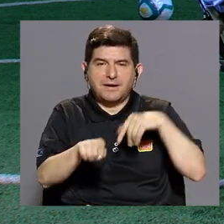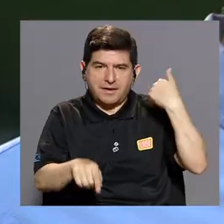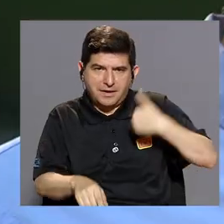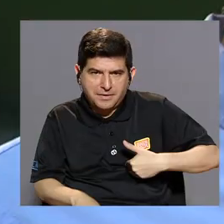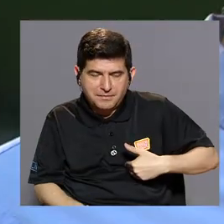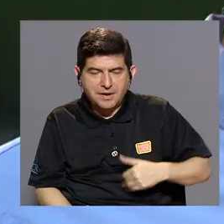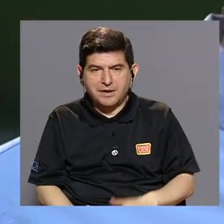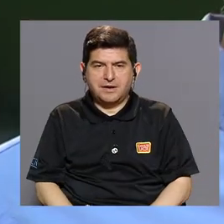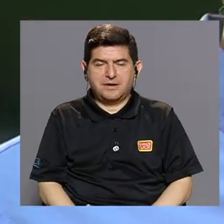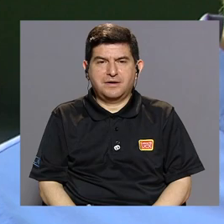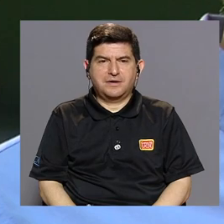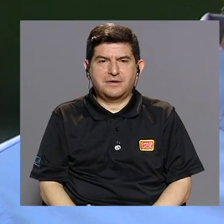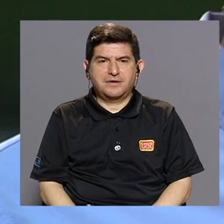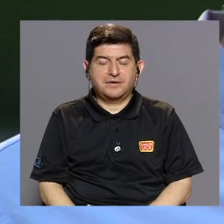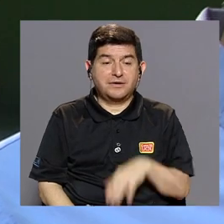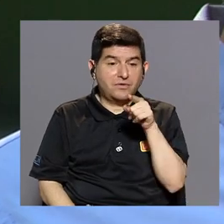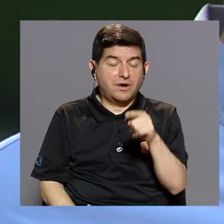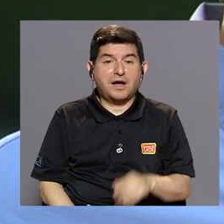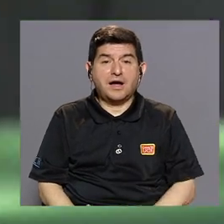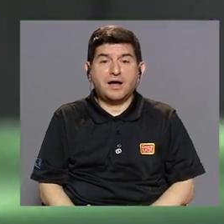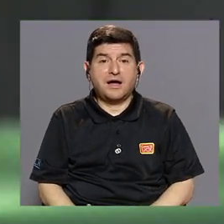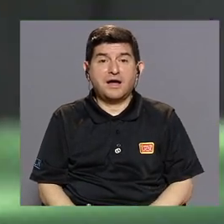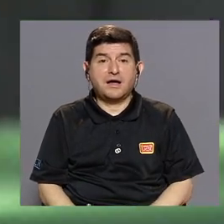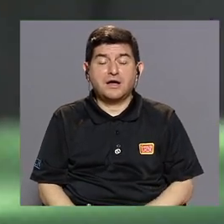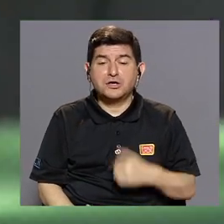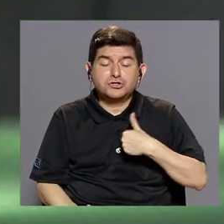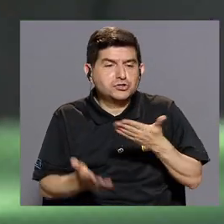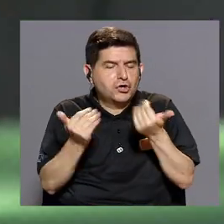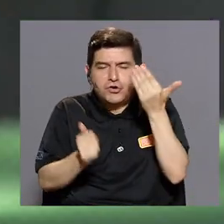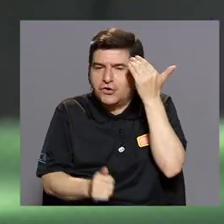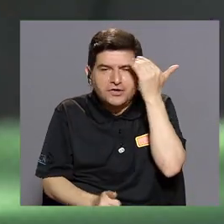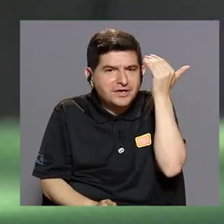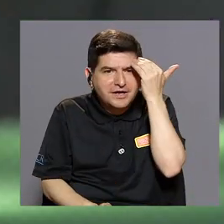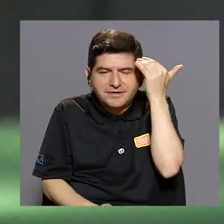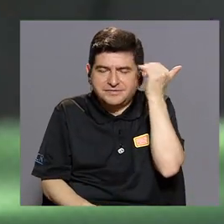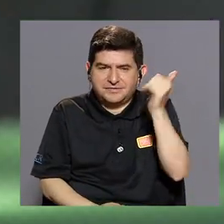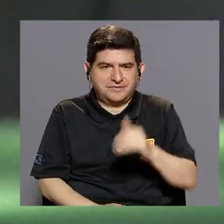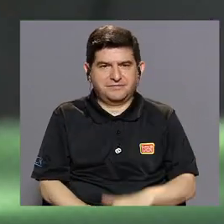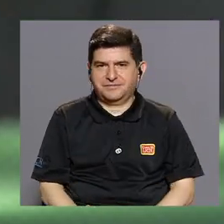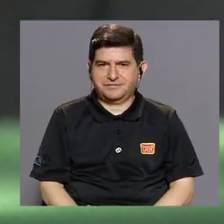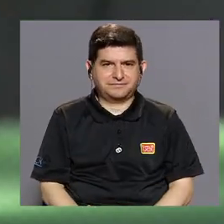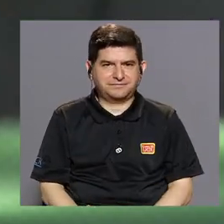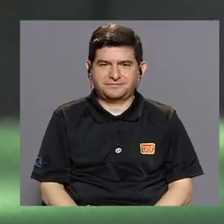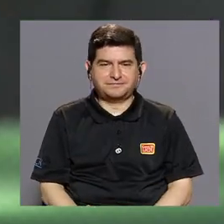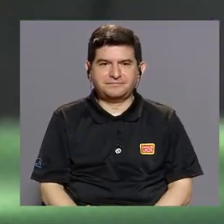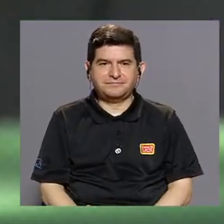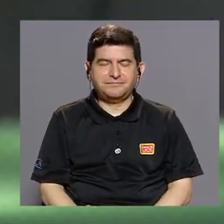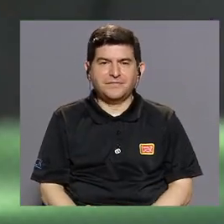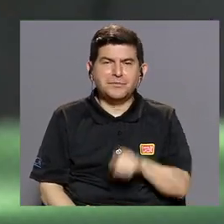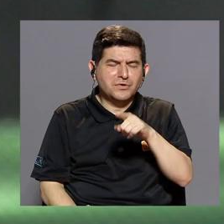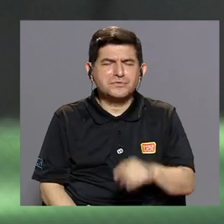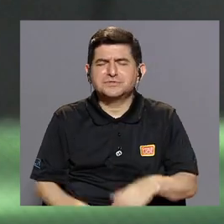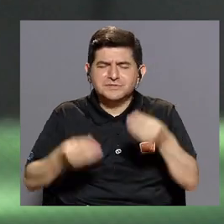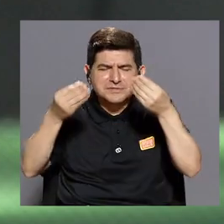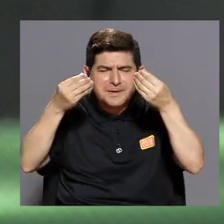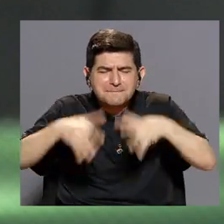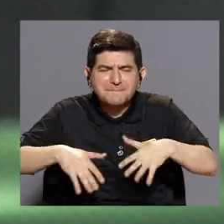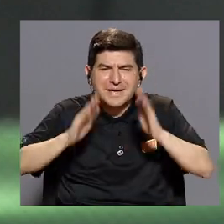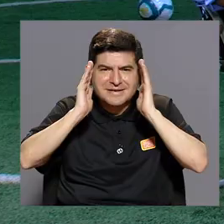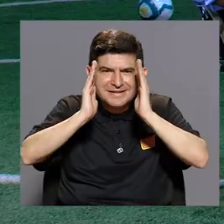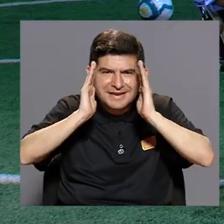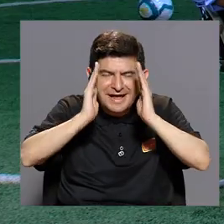hermano, y yo no Tiene quiero que ver. Saber. Yo no quiero saber, ¿verdad? No me es... Porque te pierdes atención, o